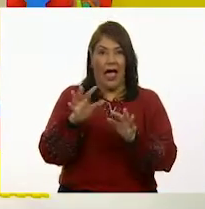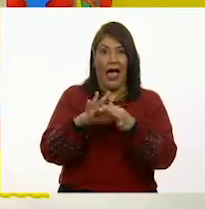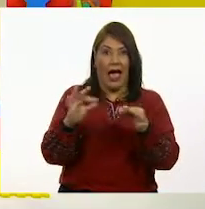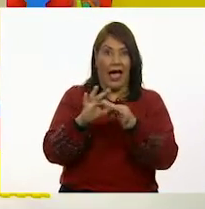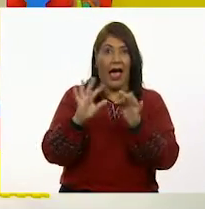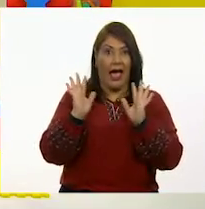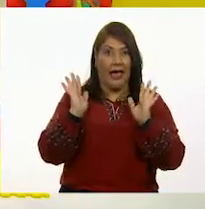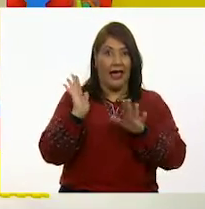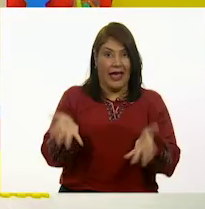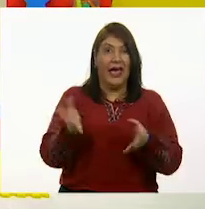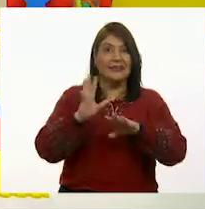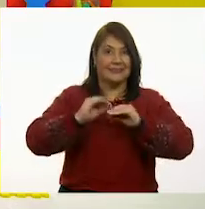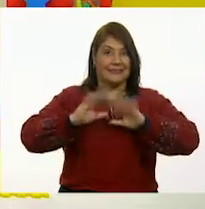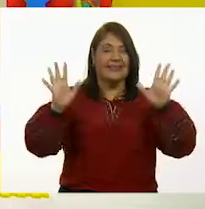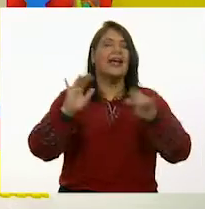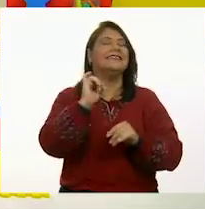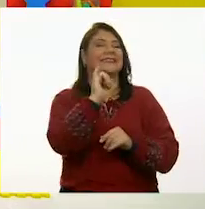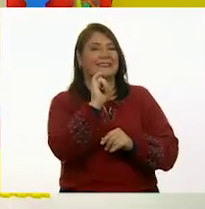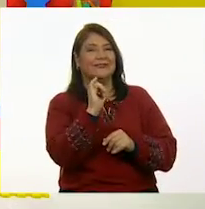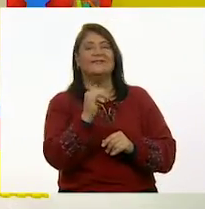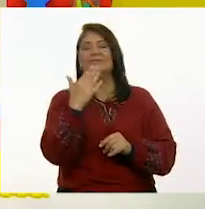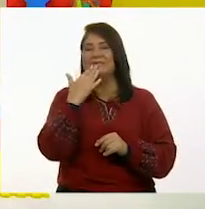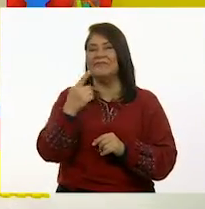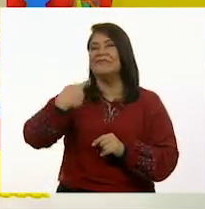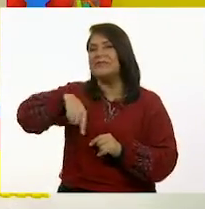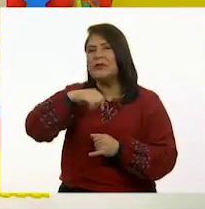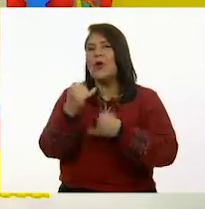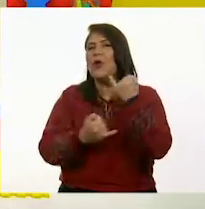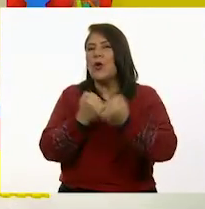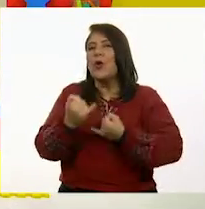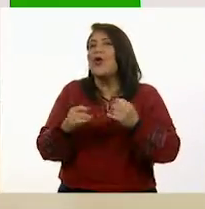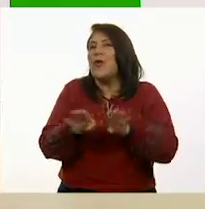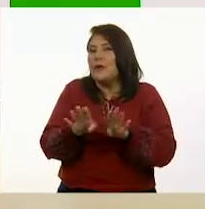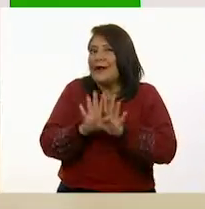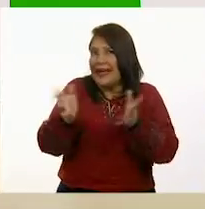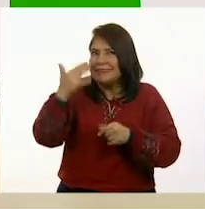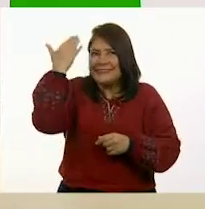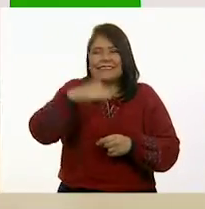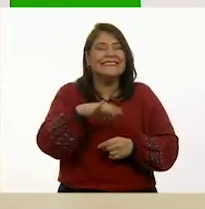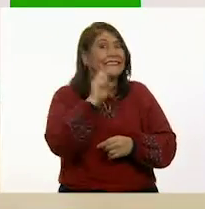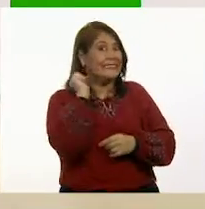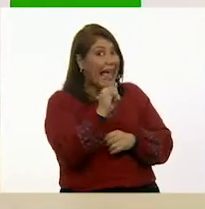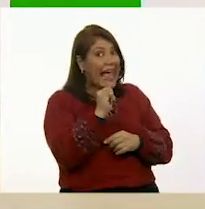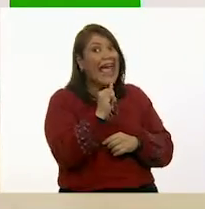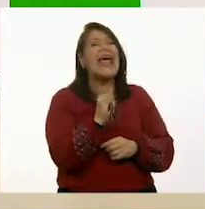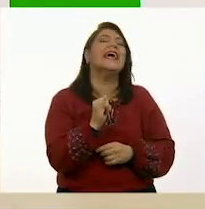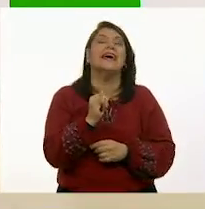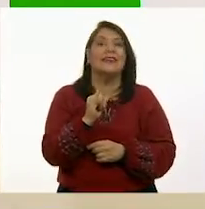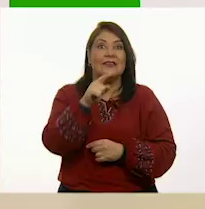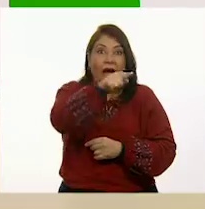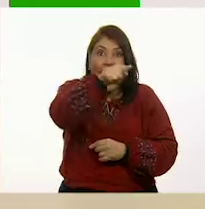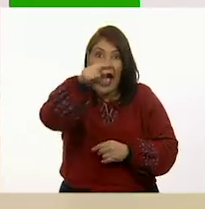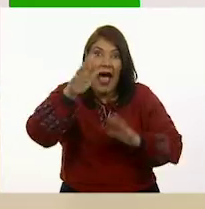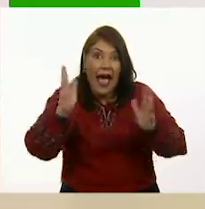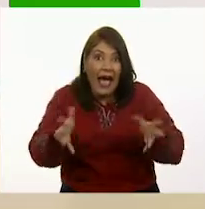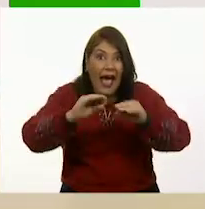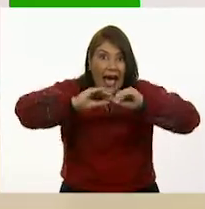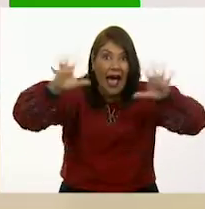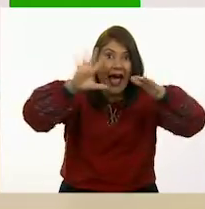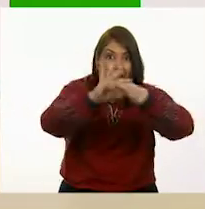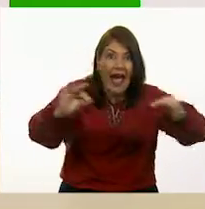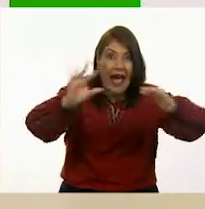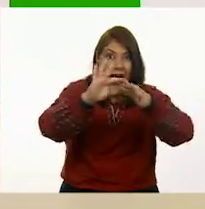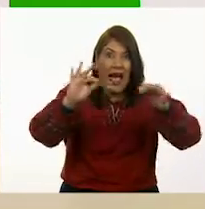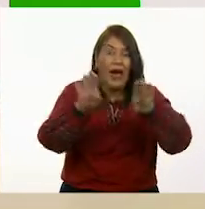¡Sí! ¿Ya sabemos cómo lo vamos a jugar? ¡Sí! ¿Y en casa? ¿Quedaron claras las instrucciones?